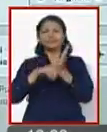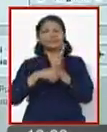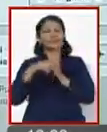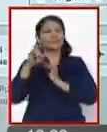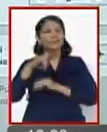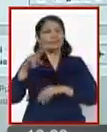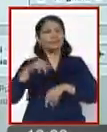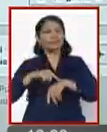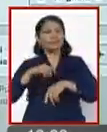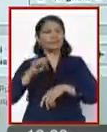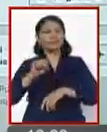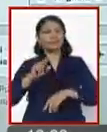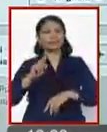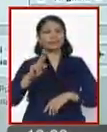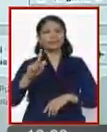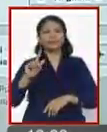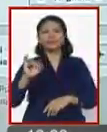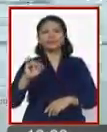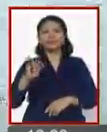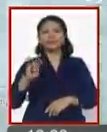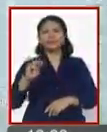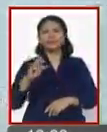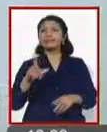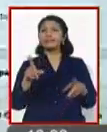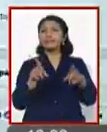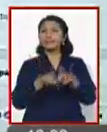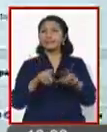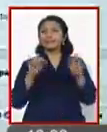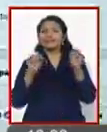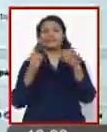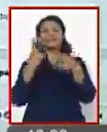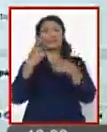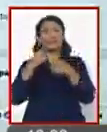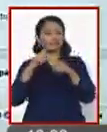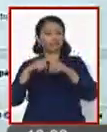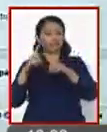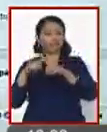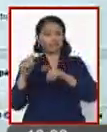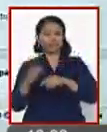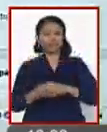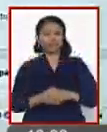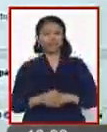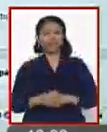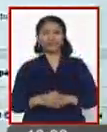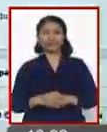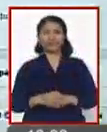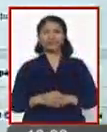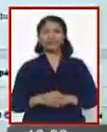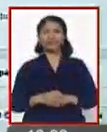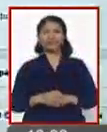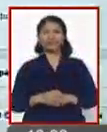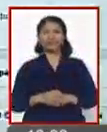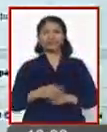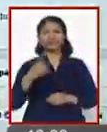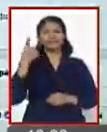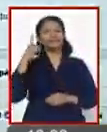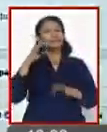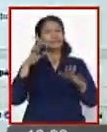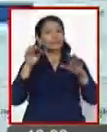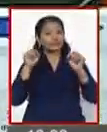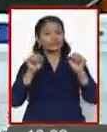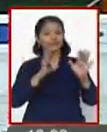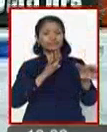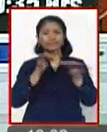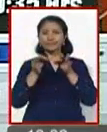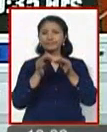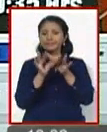las 22:00, Suleimán, El Sultán. También puede ser parte de las diferentes redes sociales para que usted también deje su